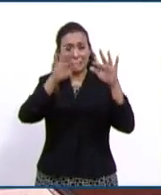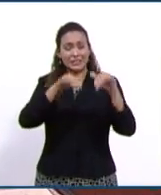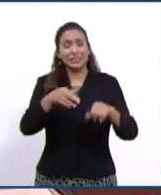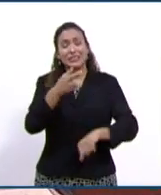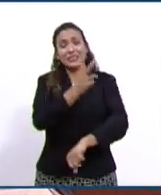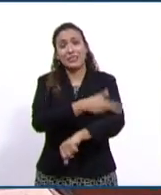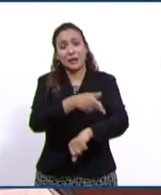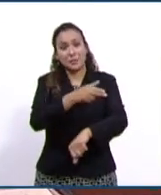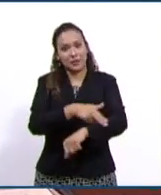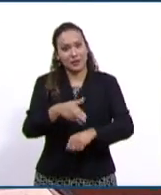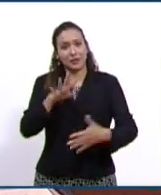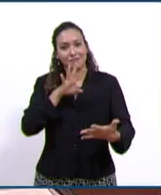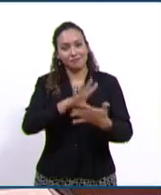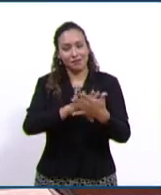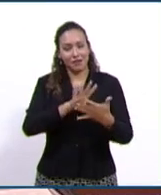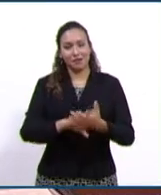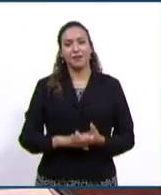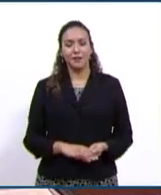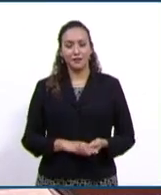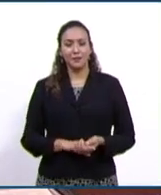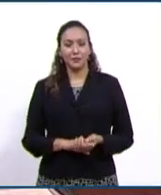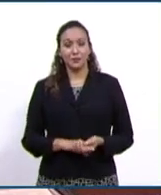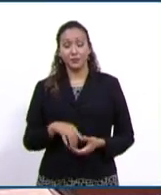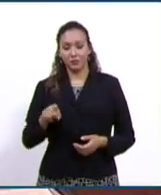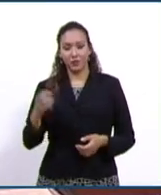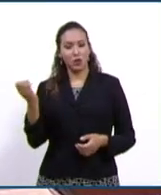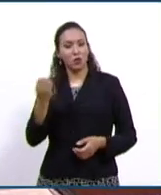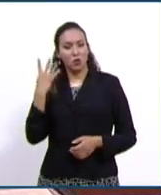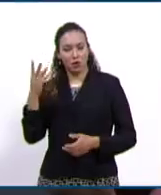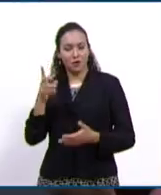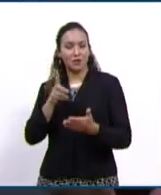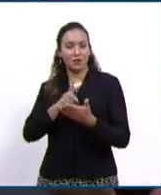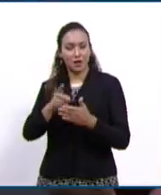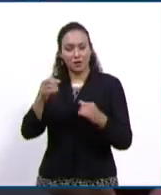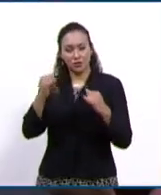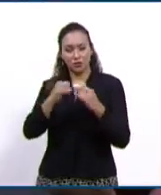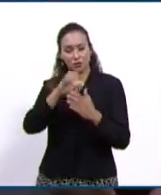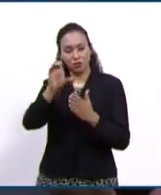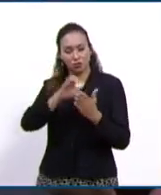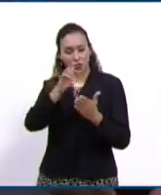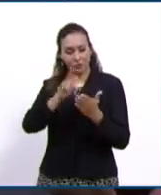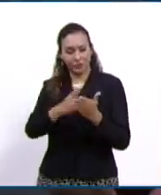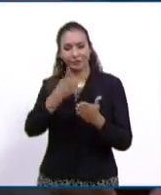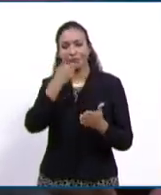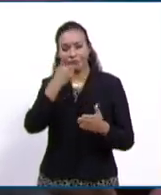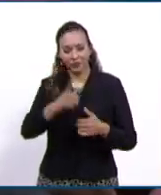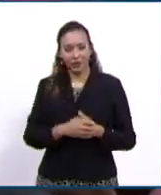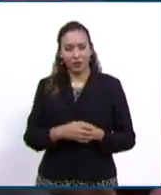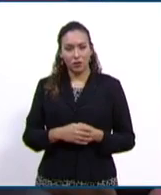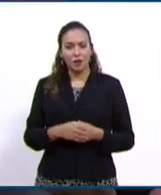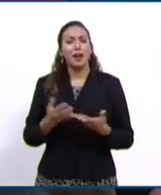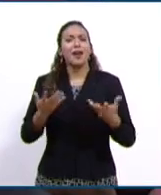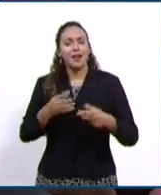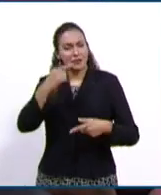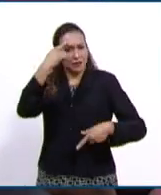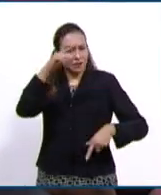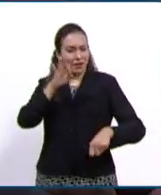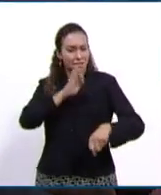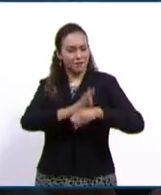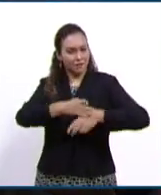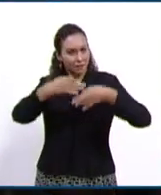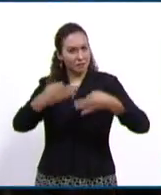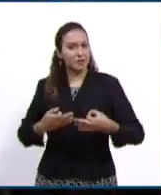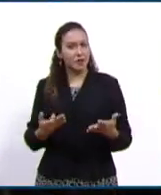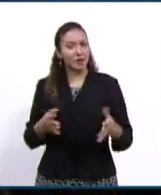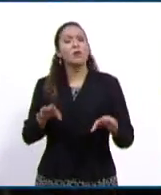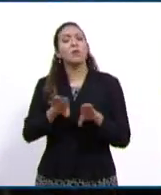procesos penales. En el 9º Congreso Internacional de Derecho Constitucional mencionó entre los retos para una defensa efectiva la igualdad